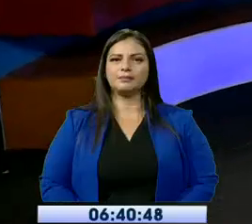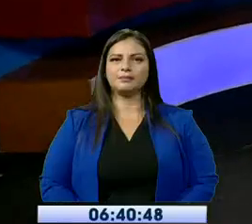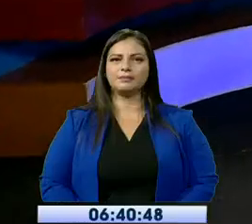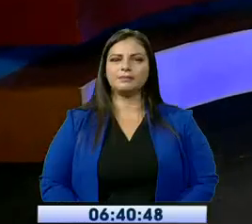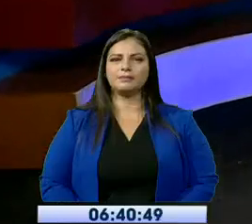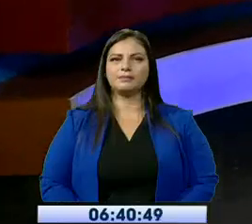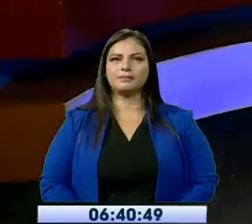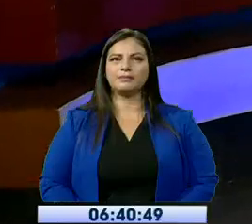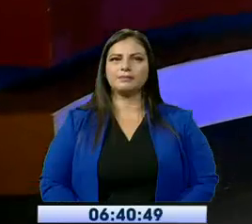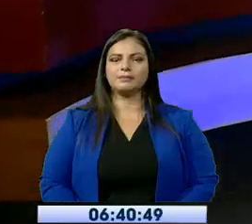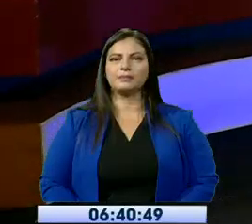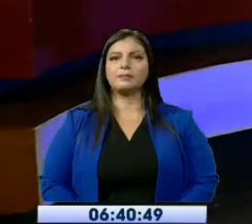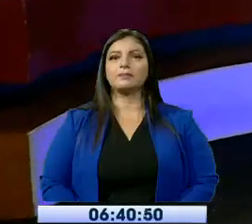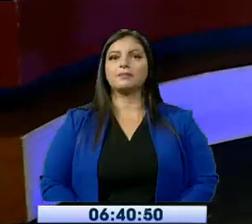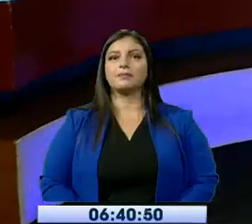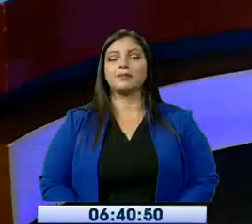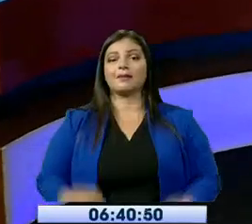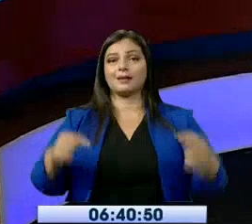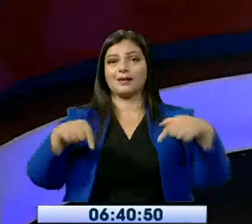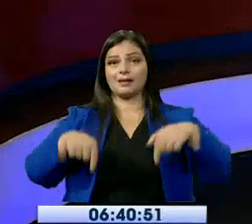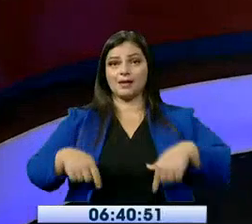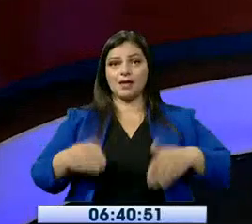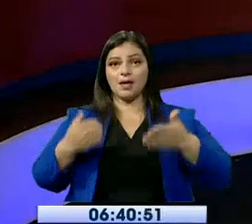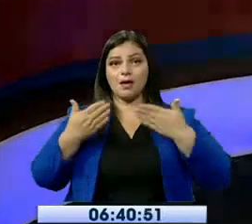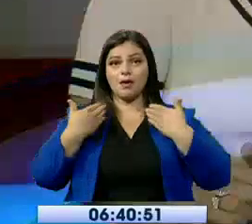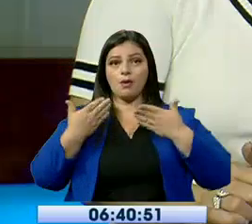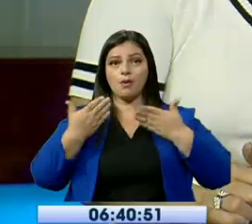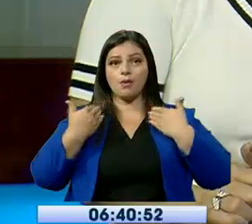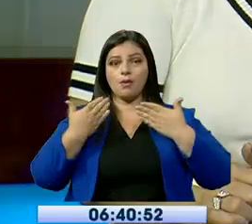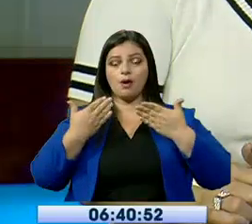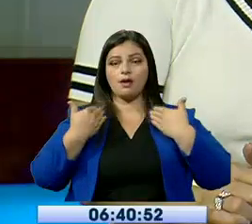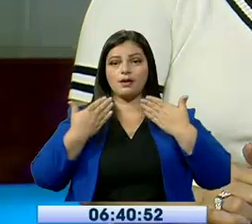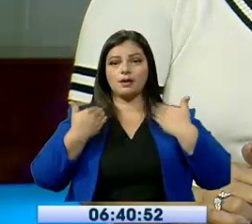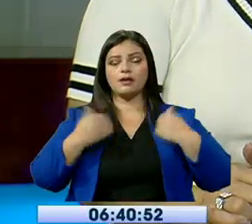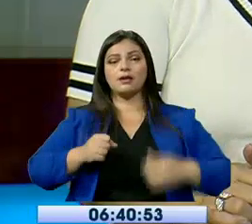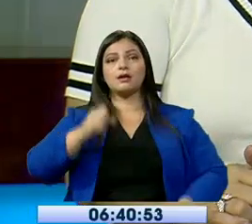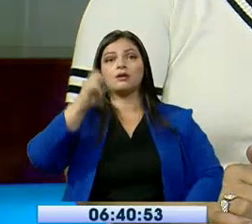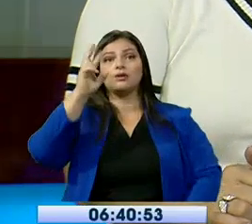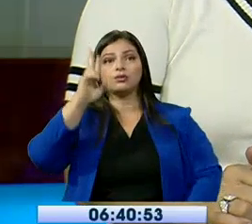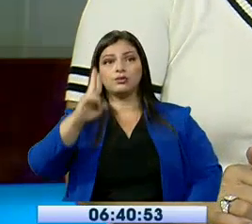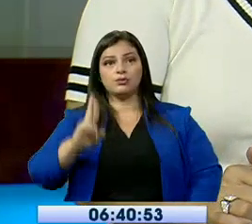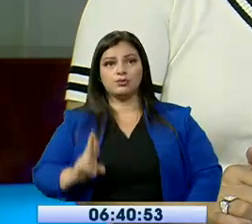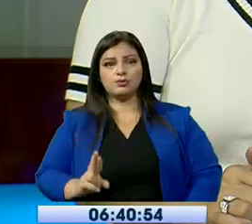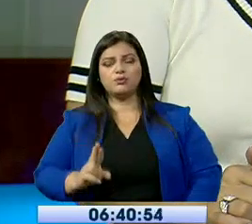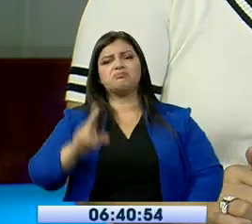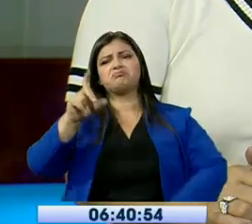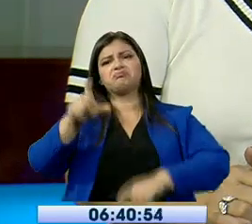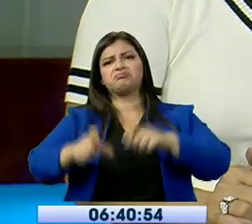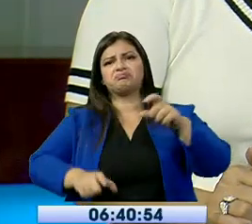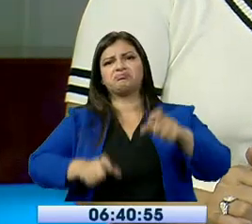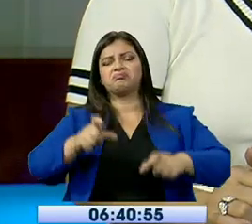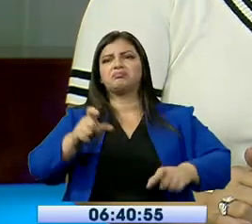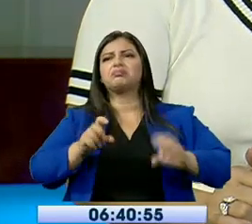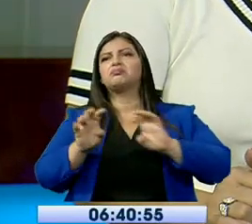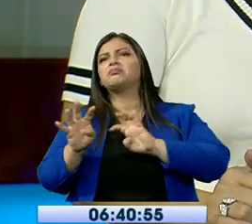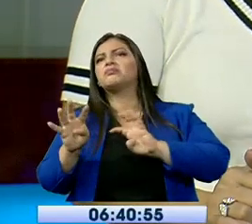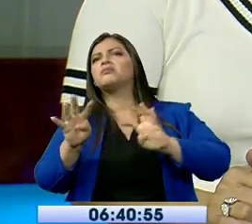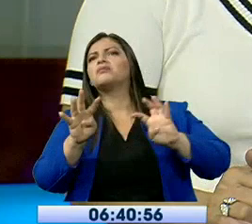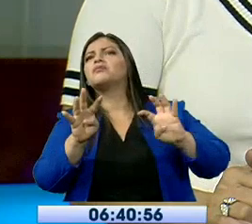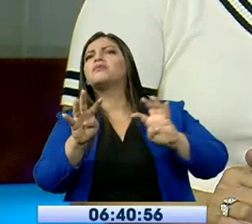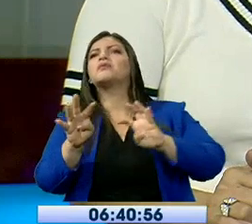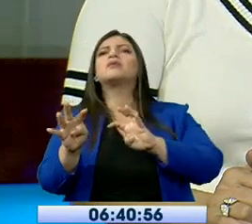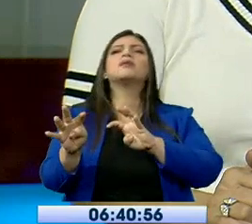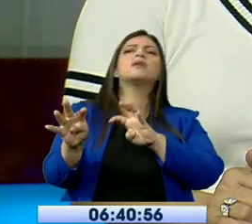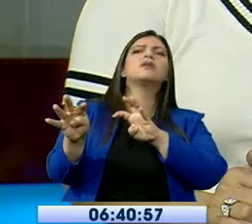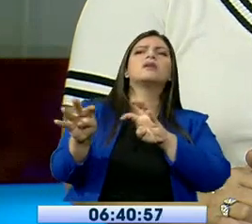Y de vuelta al puerto principal, quiero contarles que habitantes del sur de la ciudad disfrutaron del paso de las embarcaciones que